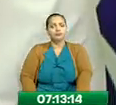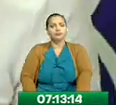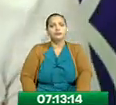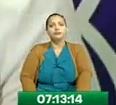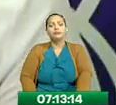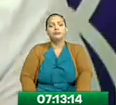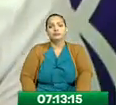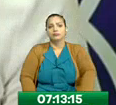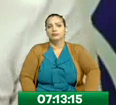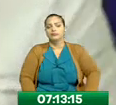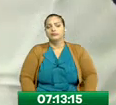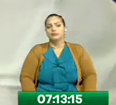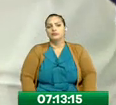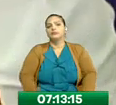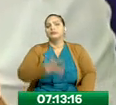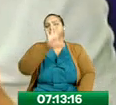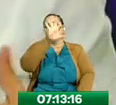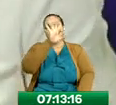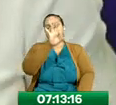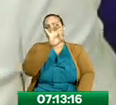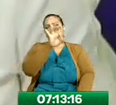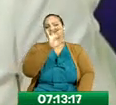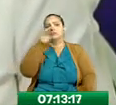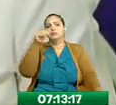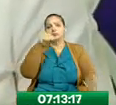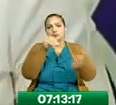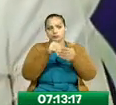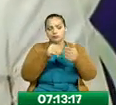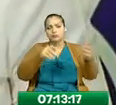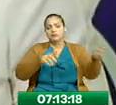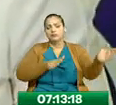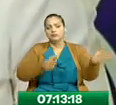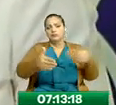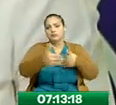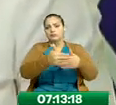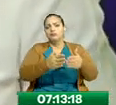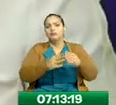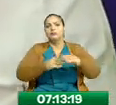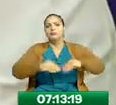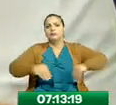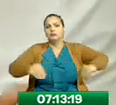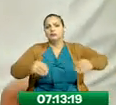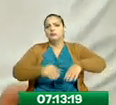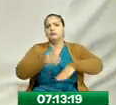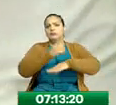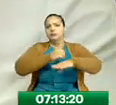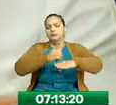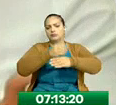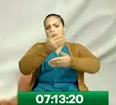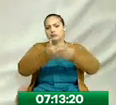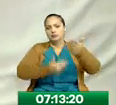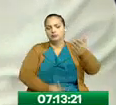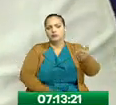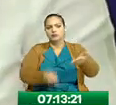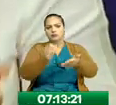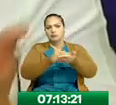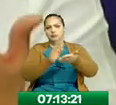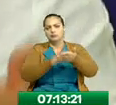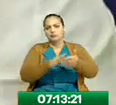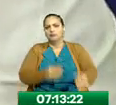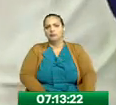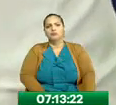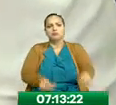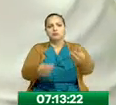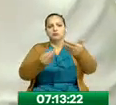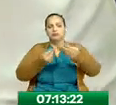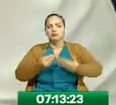de los 9.000 lotes que nosotros les enviamos de información, no devolvieron, no nos regresaron, no quisieron